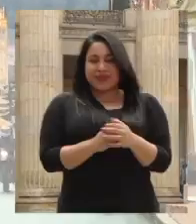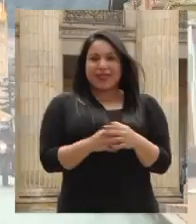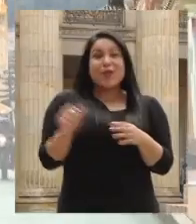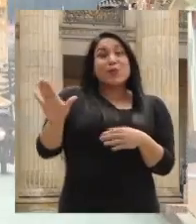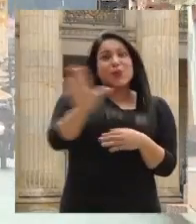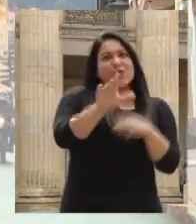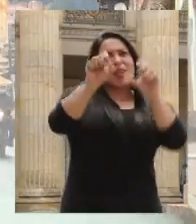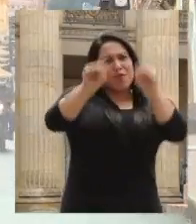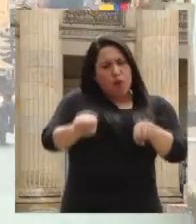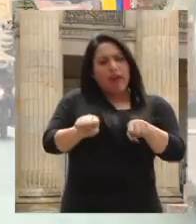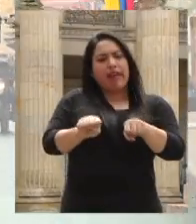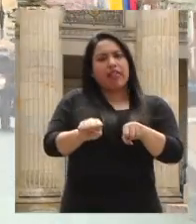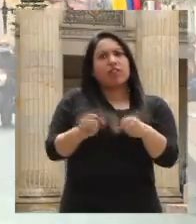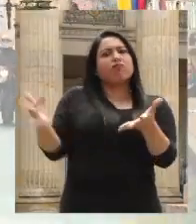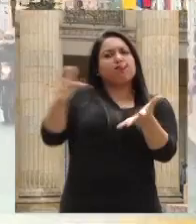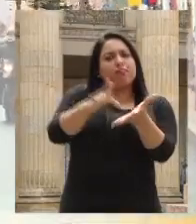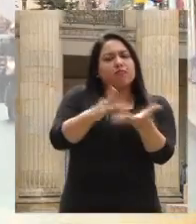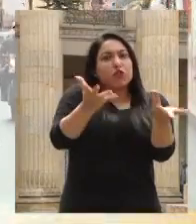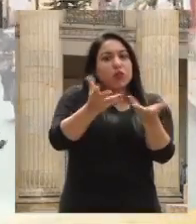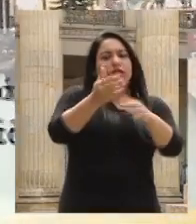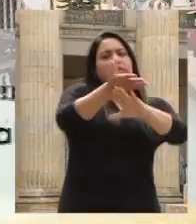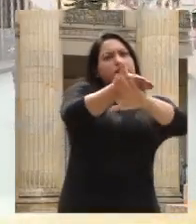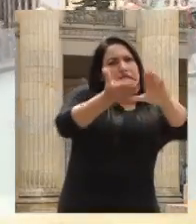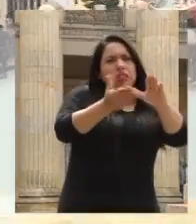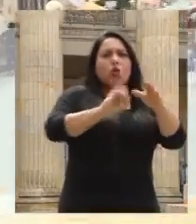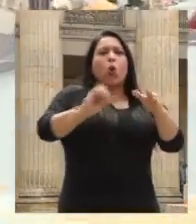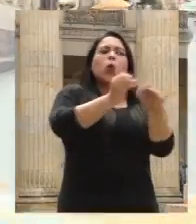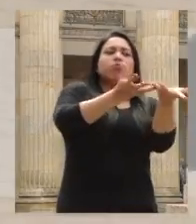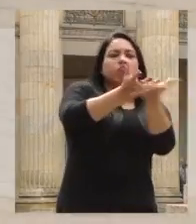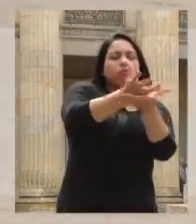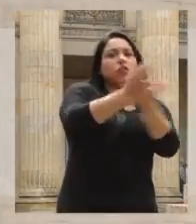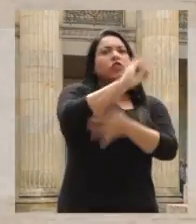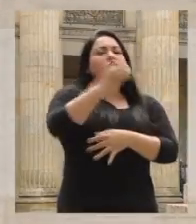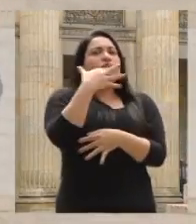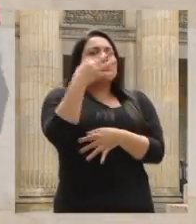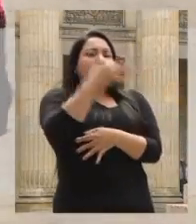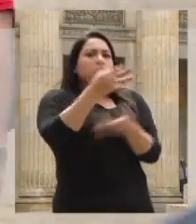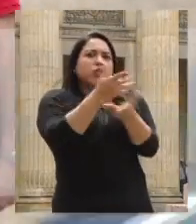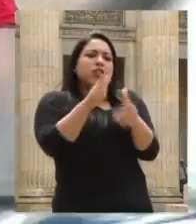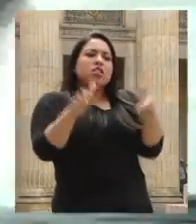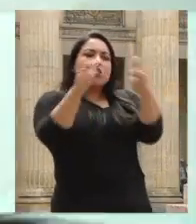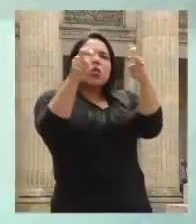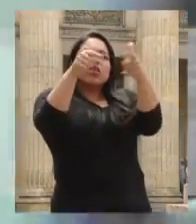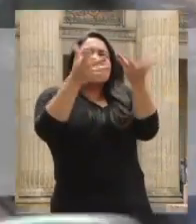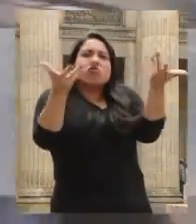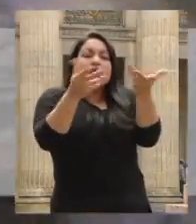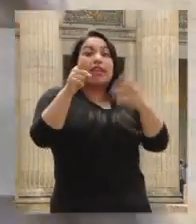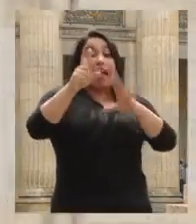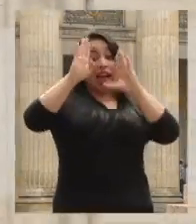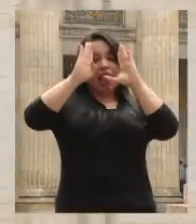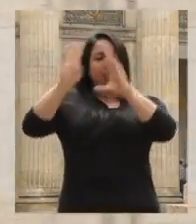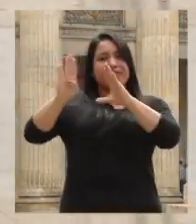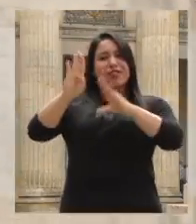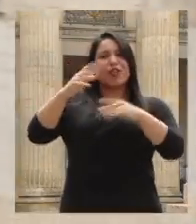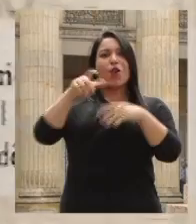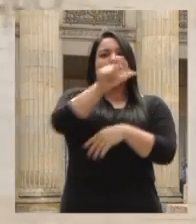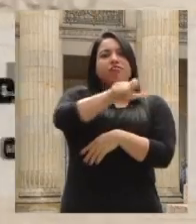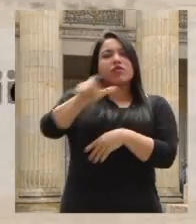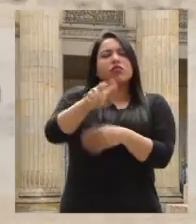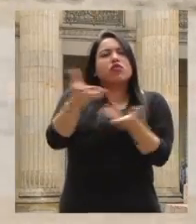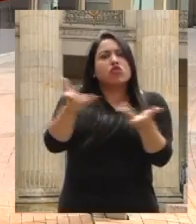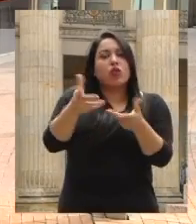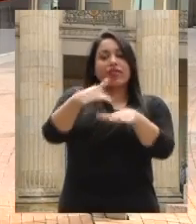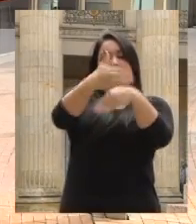usted puede recibir atención personalizada para su petición quejas reclamos sugerencia y denuncias sobre el congreso de la república